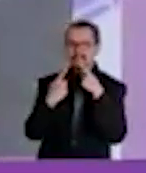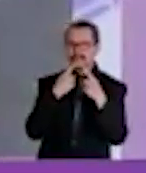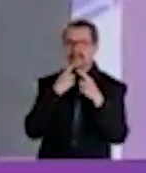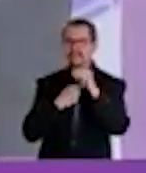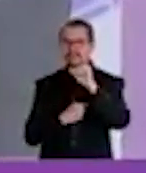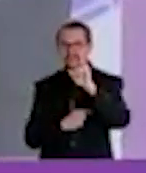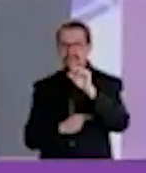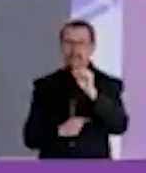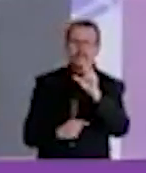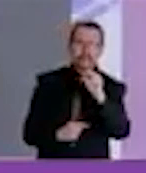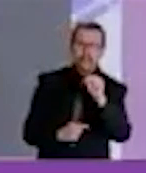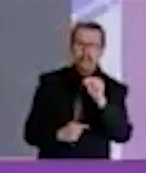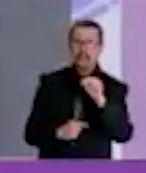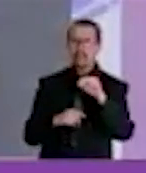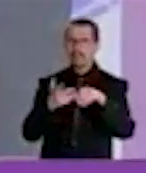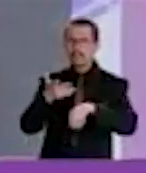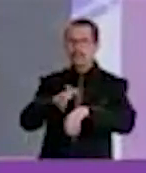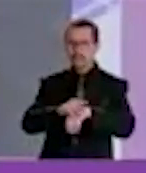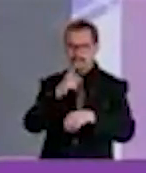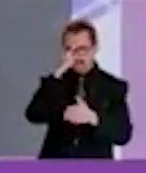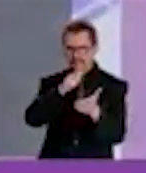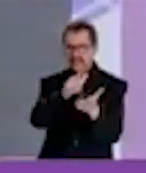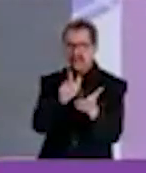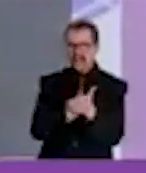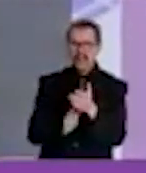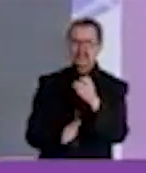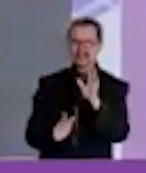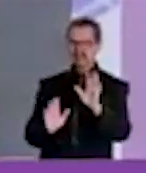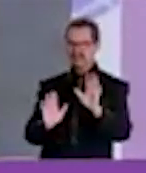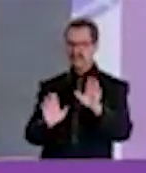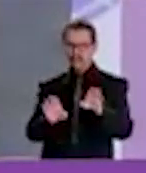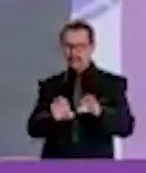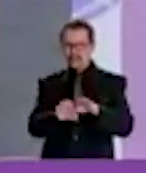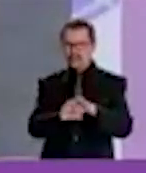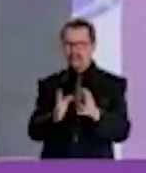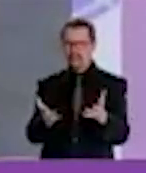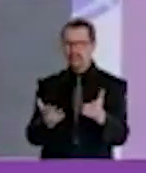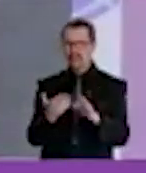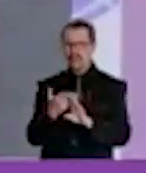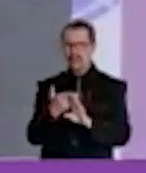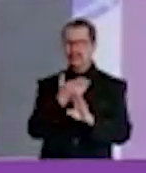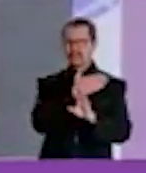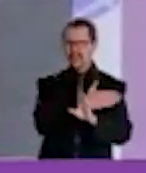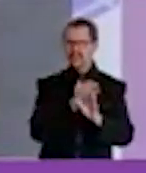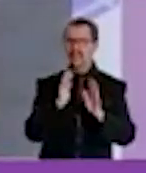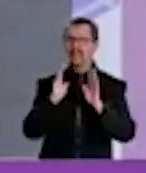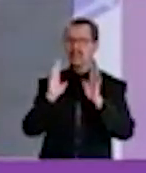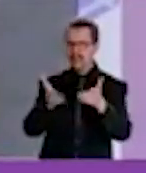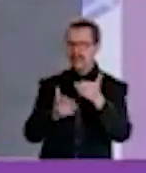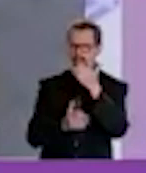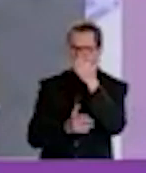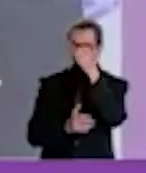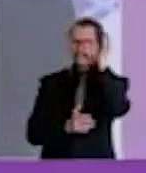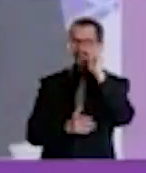proponer exactamente lo mismo que propuso y que hizo ya enrique peña nieto